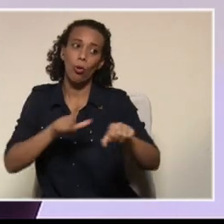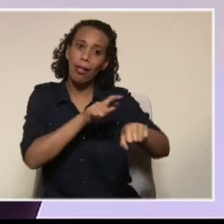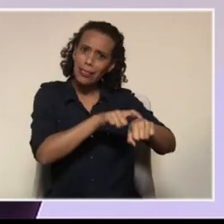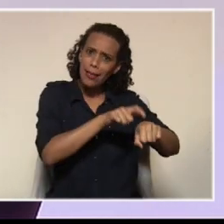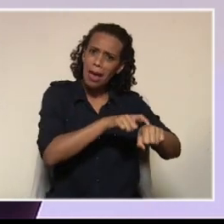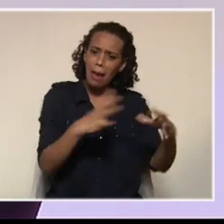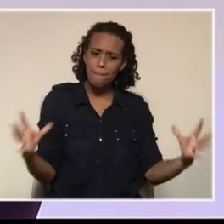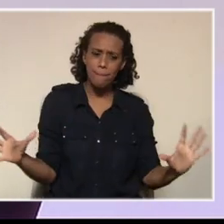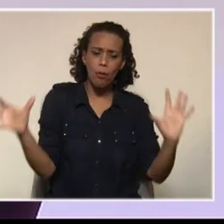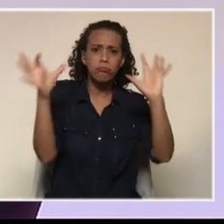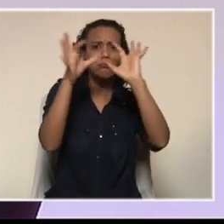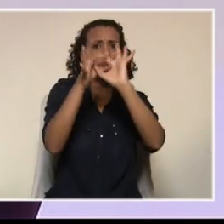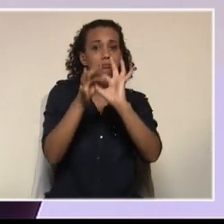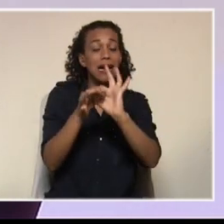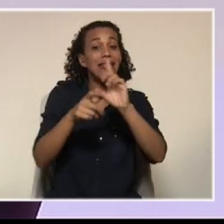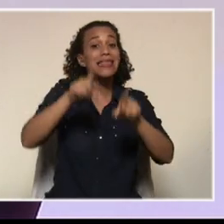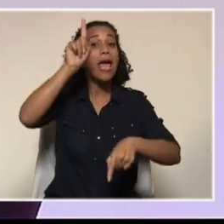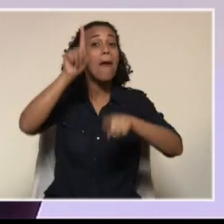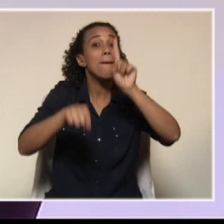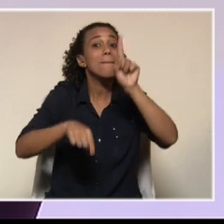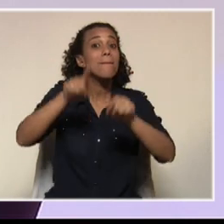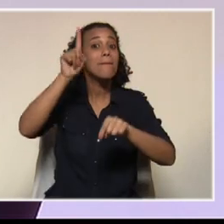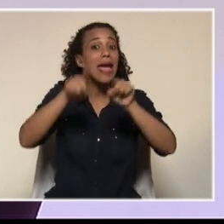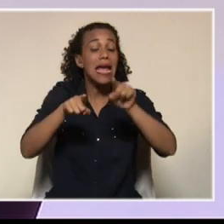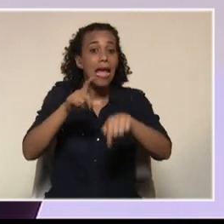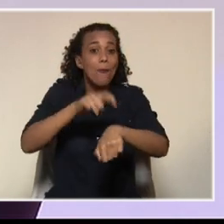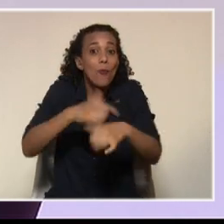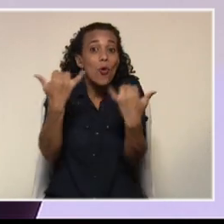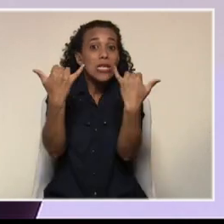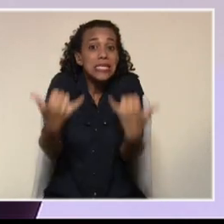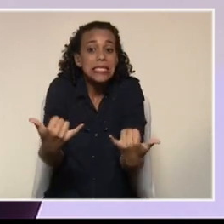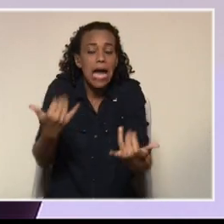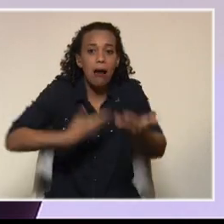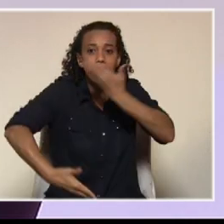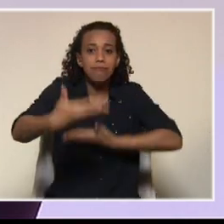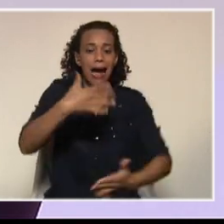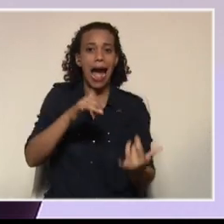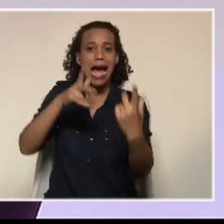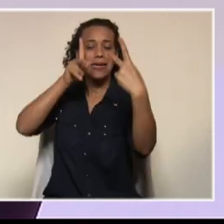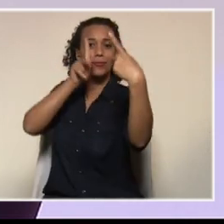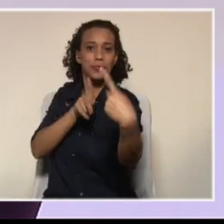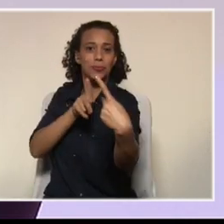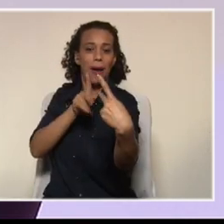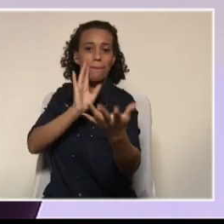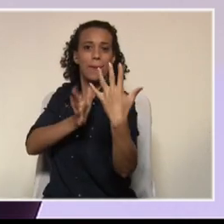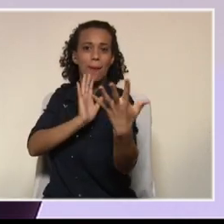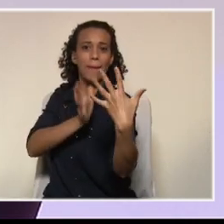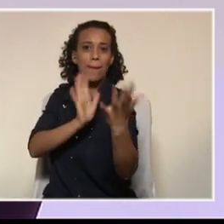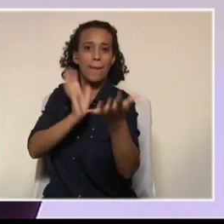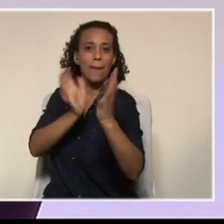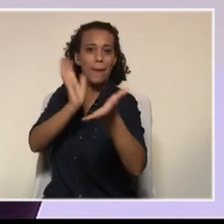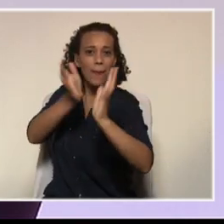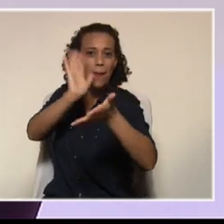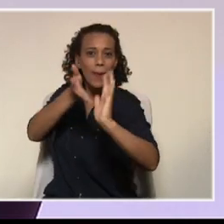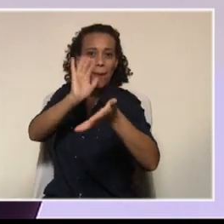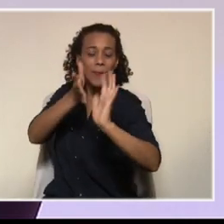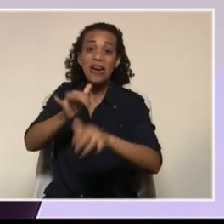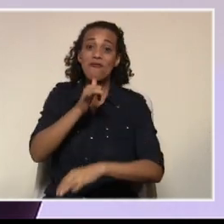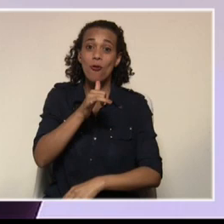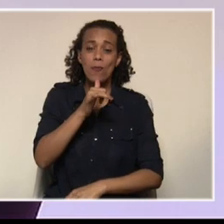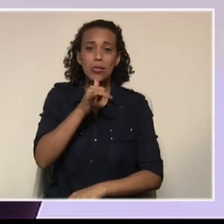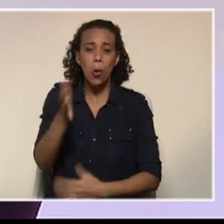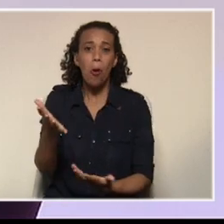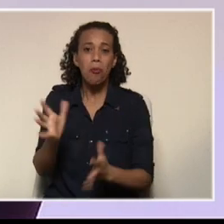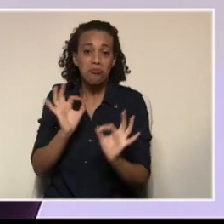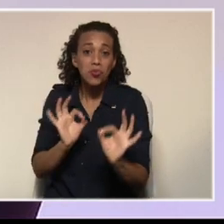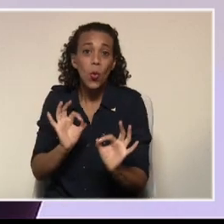con el tiempo, va a depender del momento en que interactúa la comunicación. Es decir, esta información puede ser